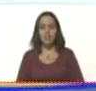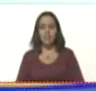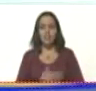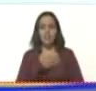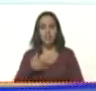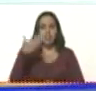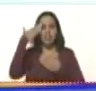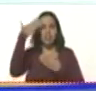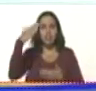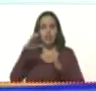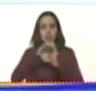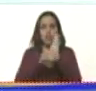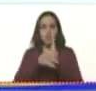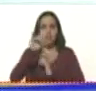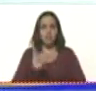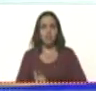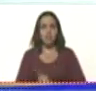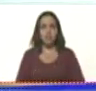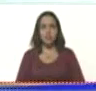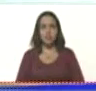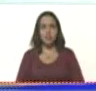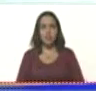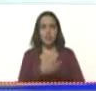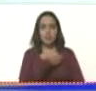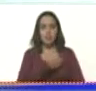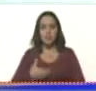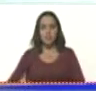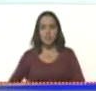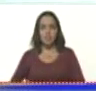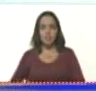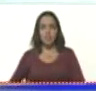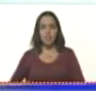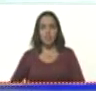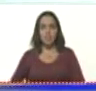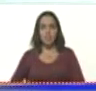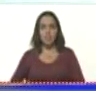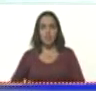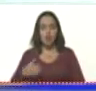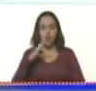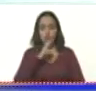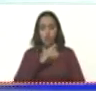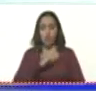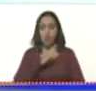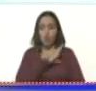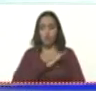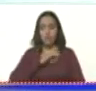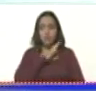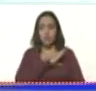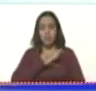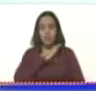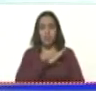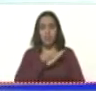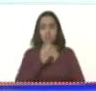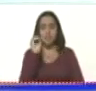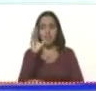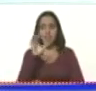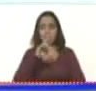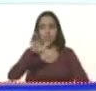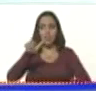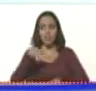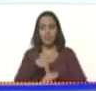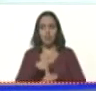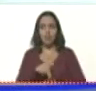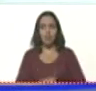constituyentes, al presidente de la Comisión Constituyente de la Asamblea Nacional